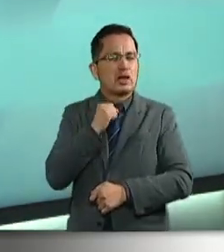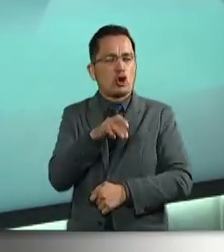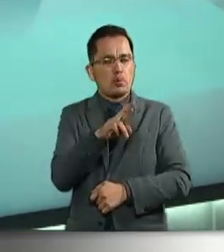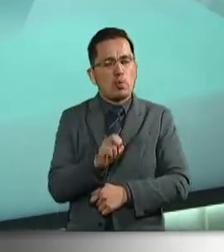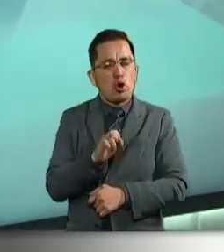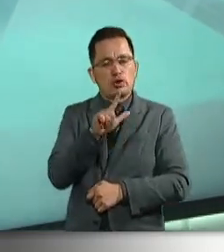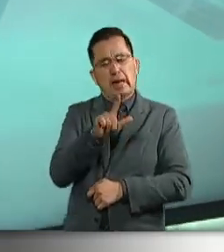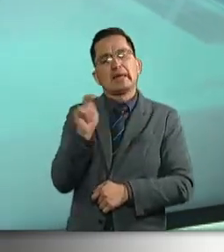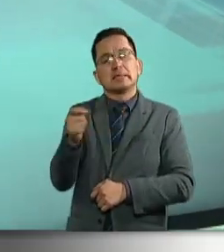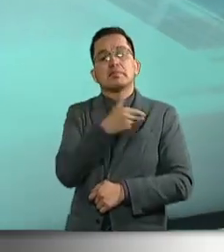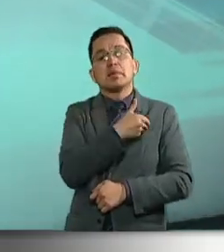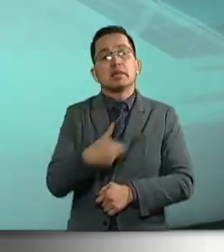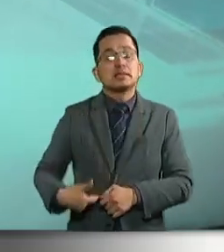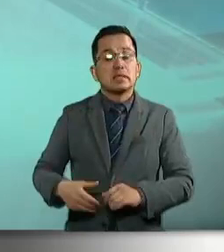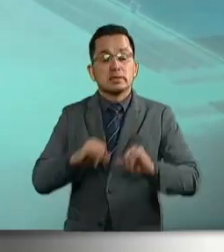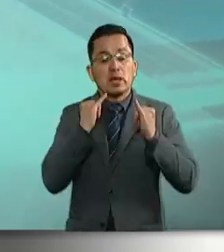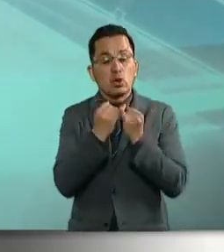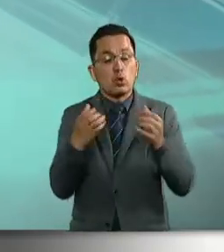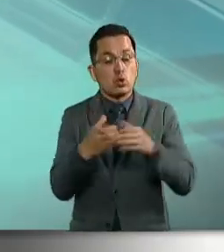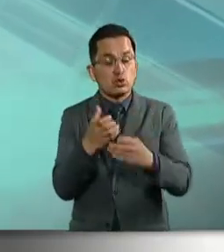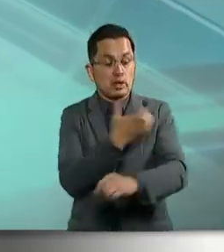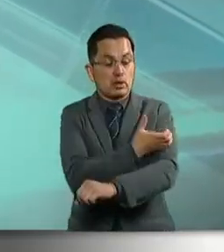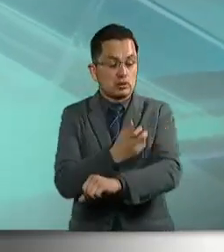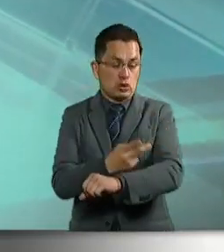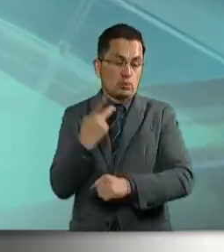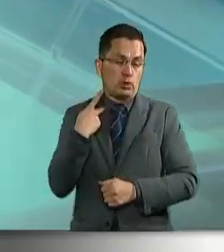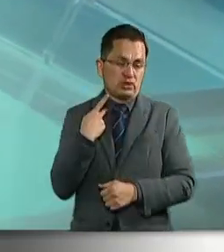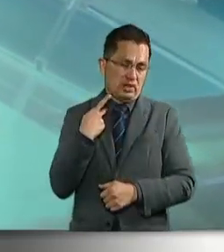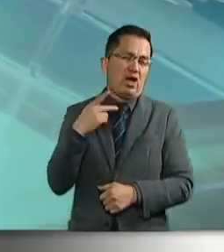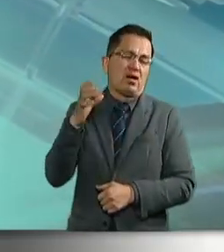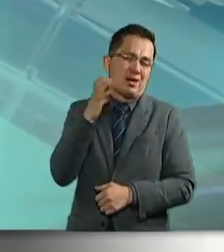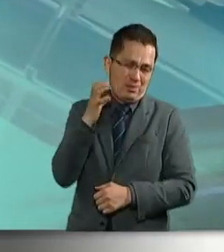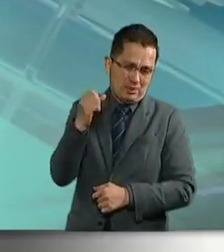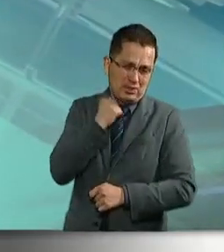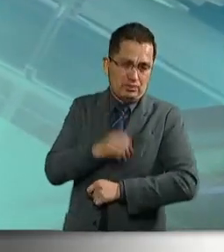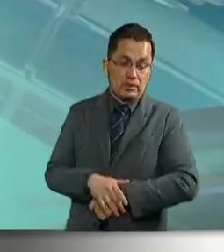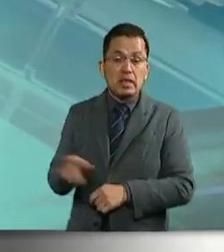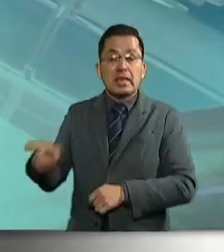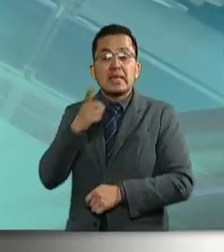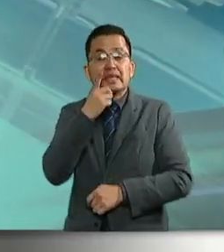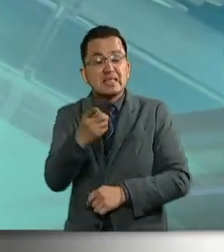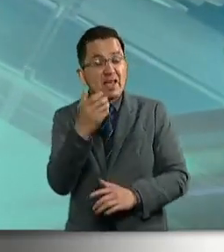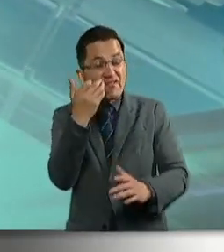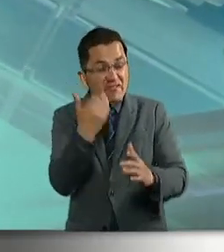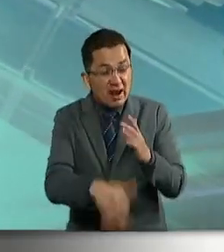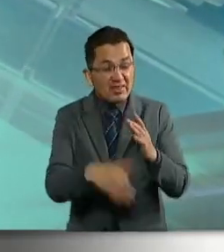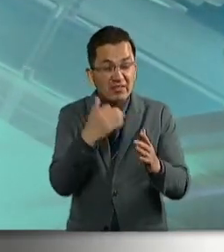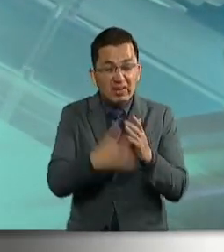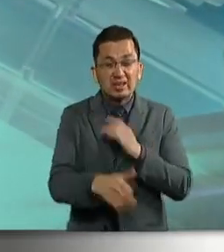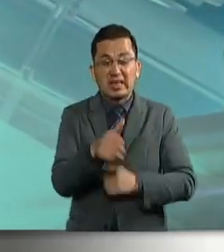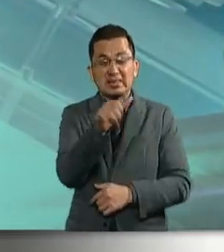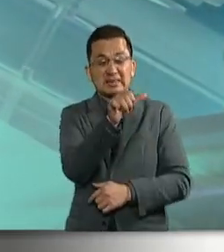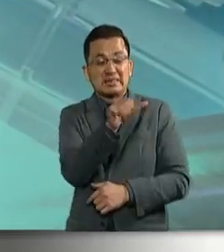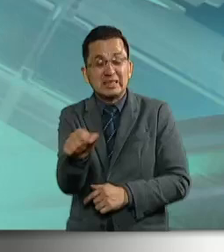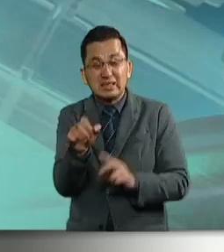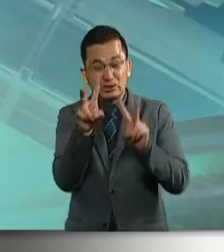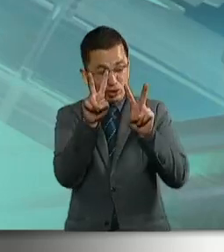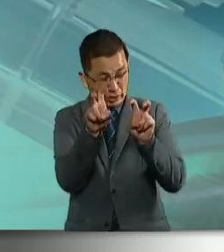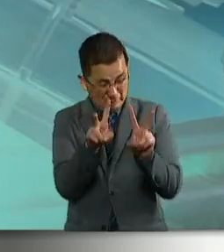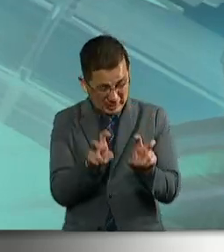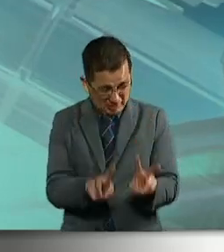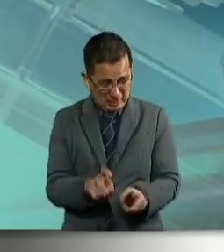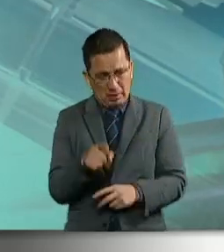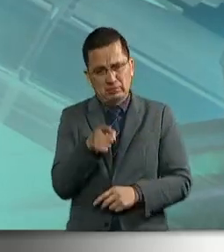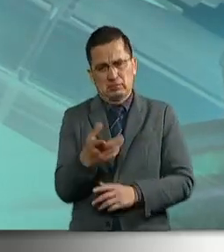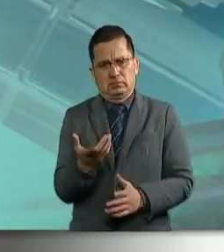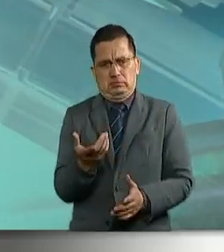de la junta de coordinación política de la cámara alta quien habló de casi 600 expedientes que existen entre ambas cámaras del congreso señaló